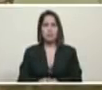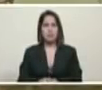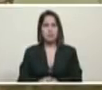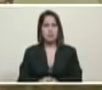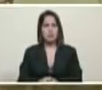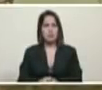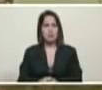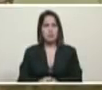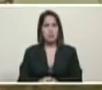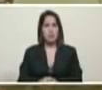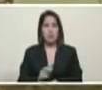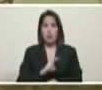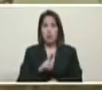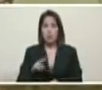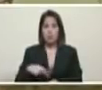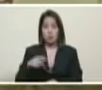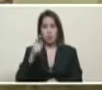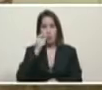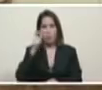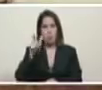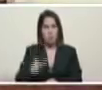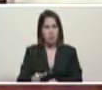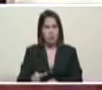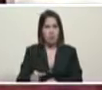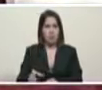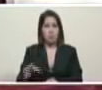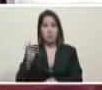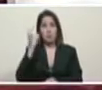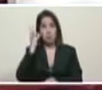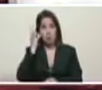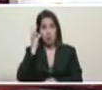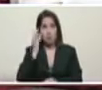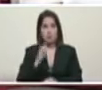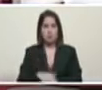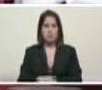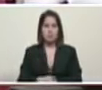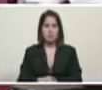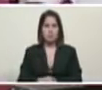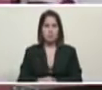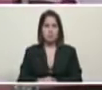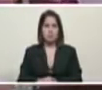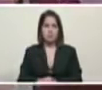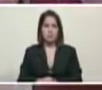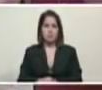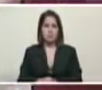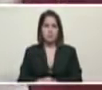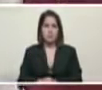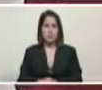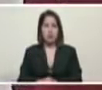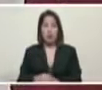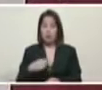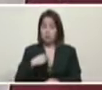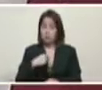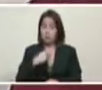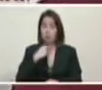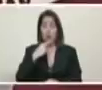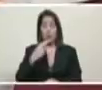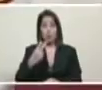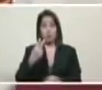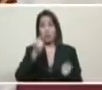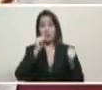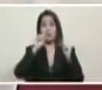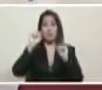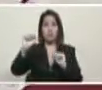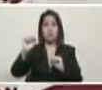de nuestros hombres, de nuestras mujeres, de nuestra Fuerza Armada Nacional Bolivariana. Yo levanto la voz en defensa de la Fuerza